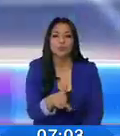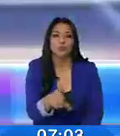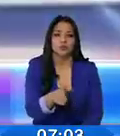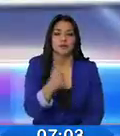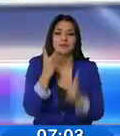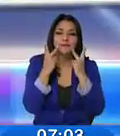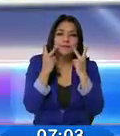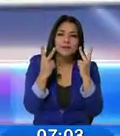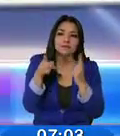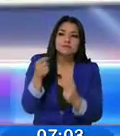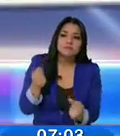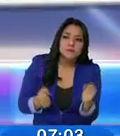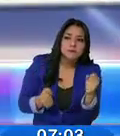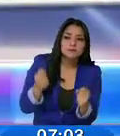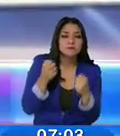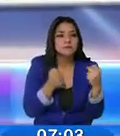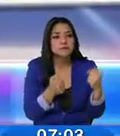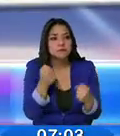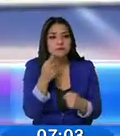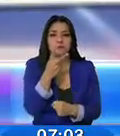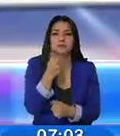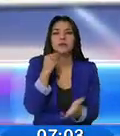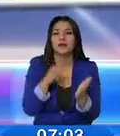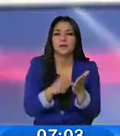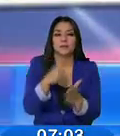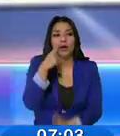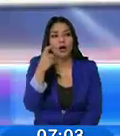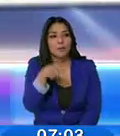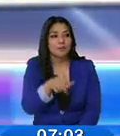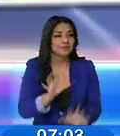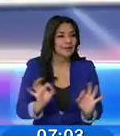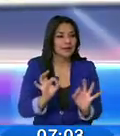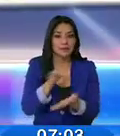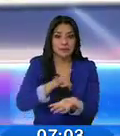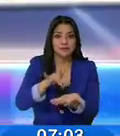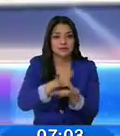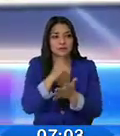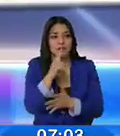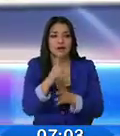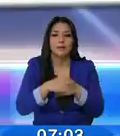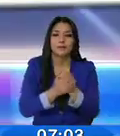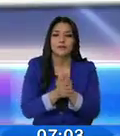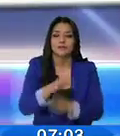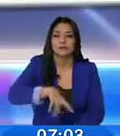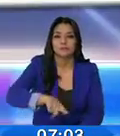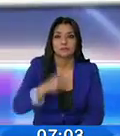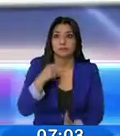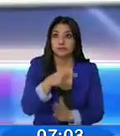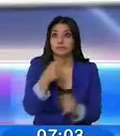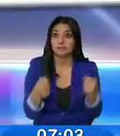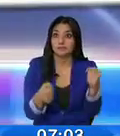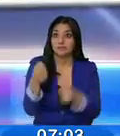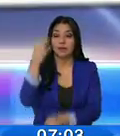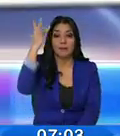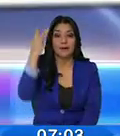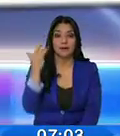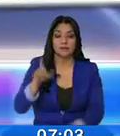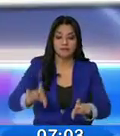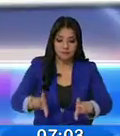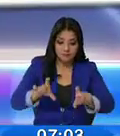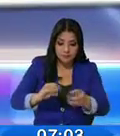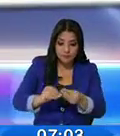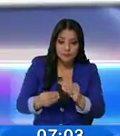haya vehículos que no esté el propietario. Y más que todo, el vehículo puede estar pintado de amarillo, pero las placas ya lo